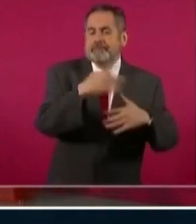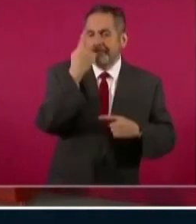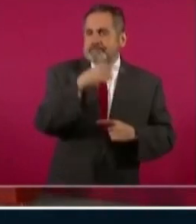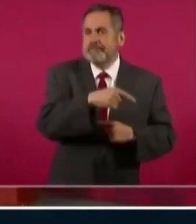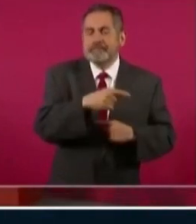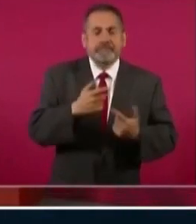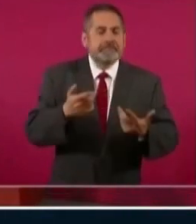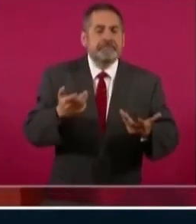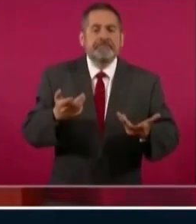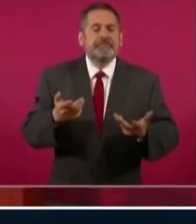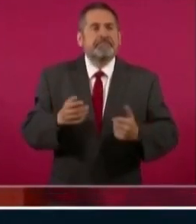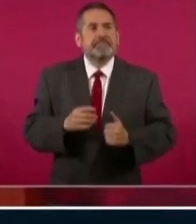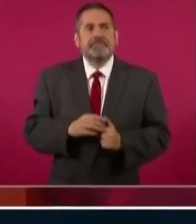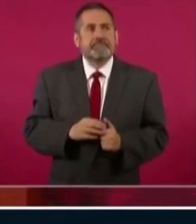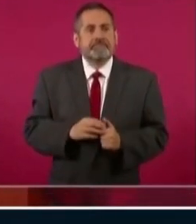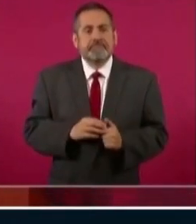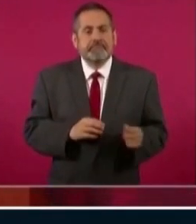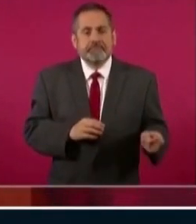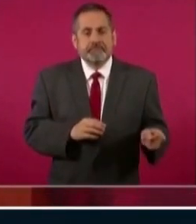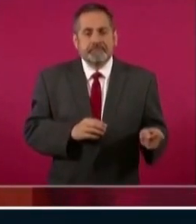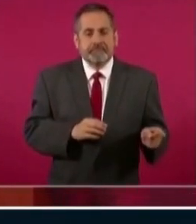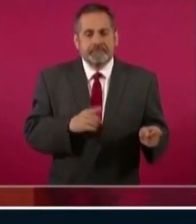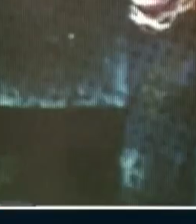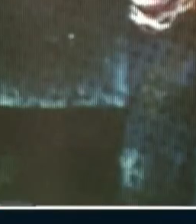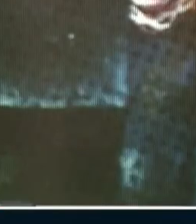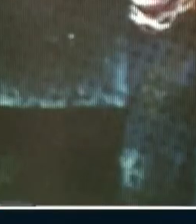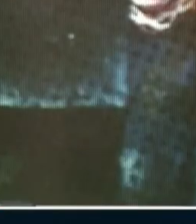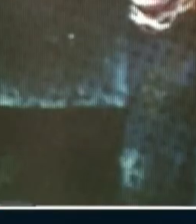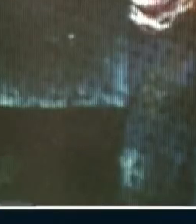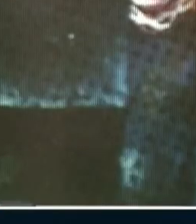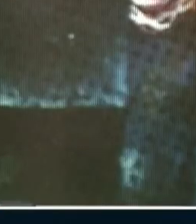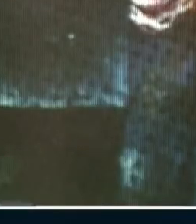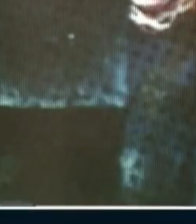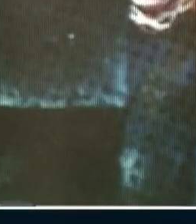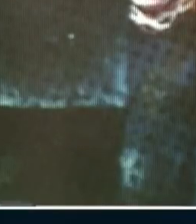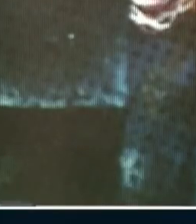duda alguna. Claro. Germán, le agradecemos muchísimo por este tiempo con Diños.